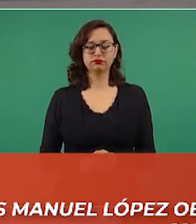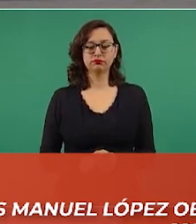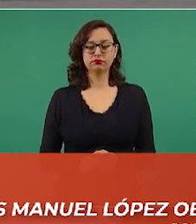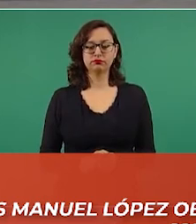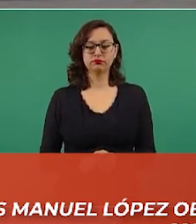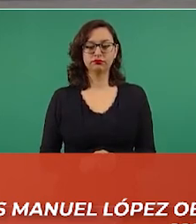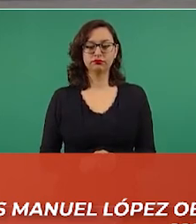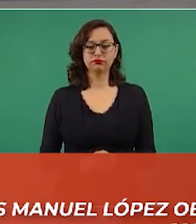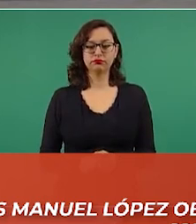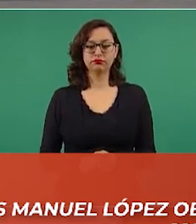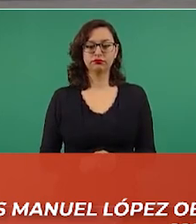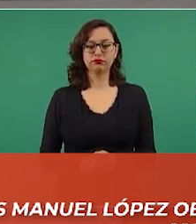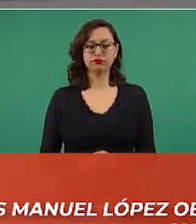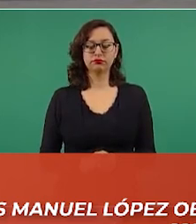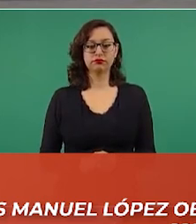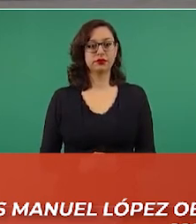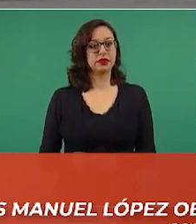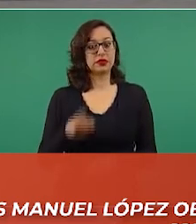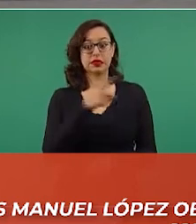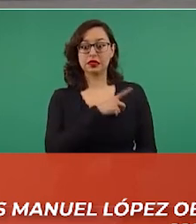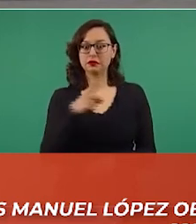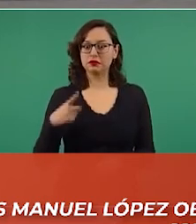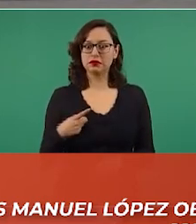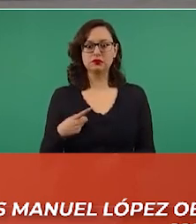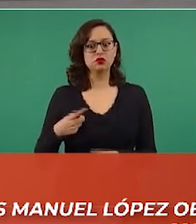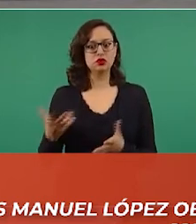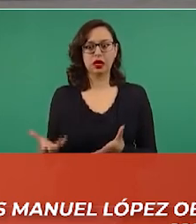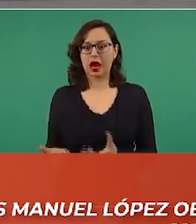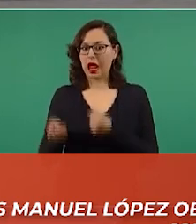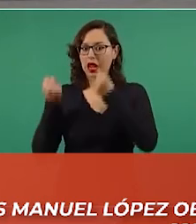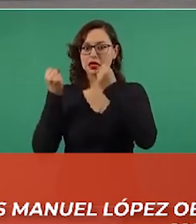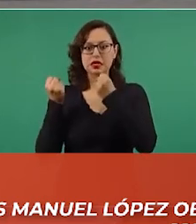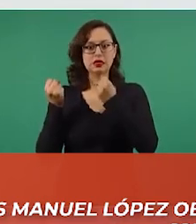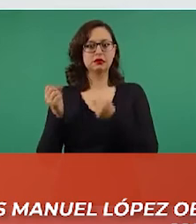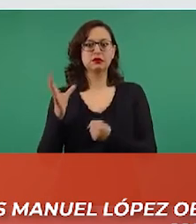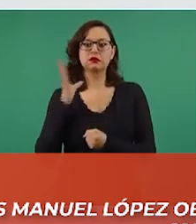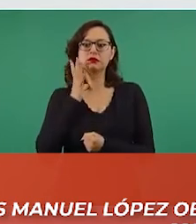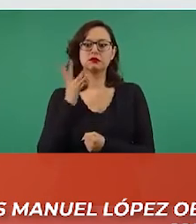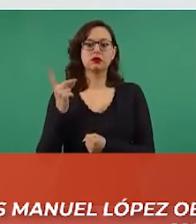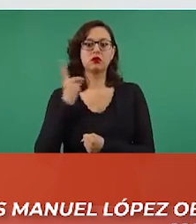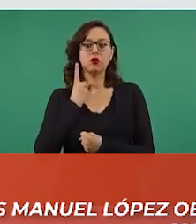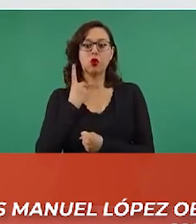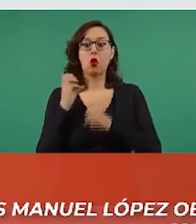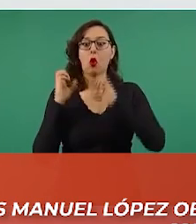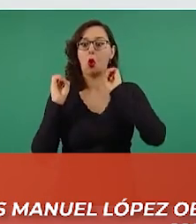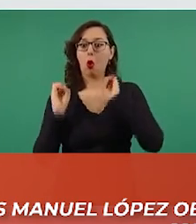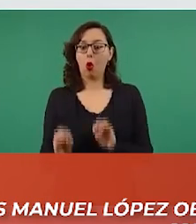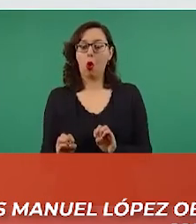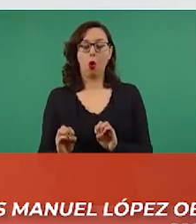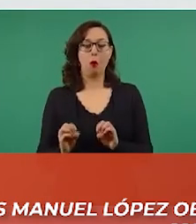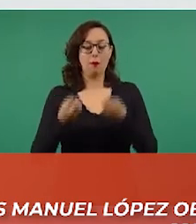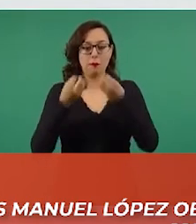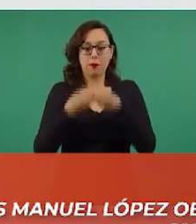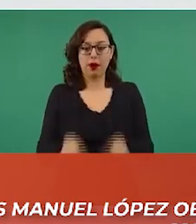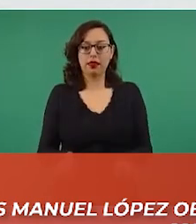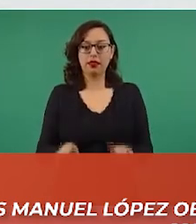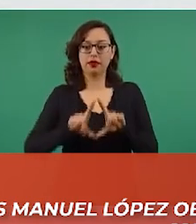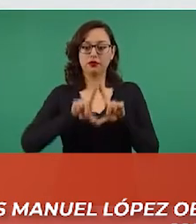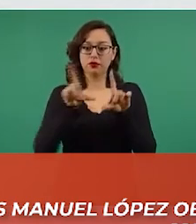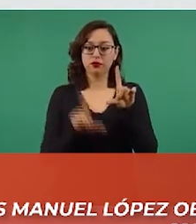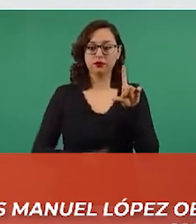O lo dejamos sin la cámara o nos deja sin país. Presidente. ¿Cómo